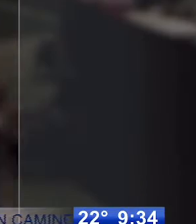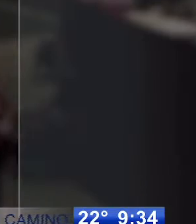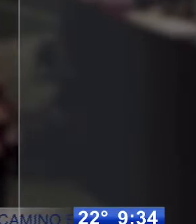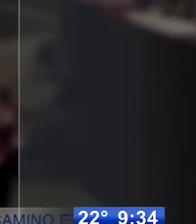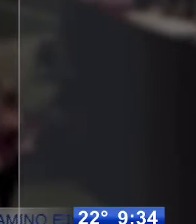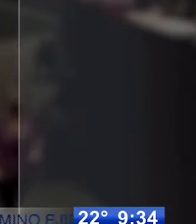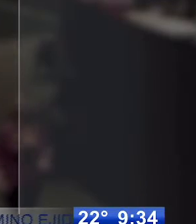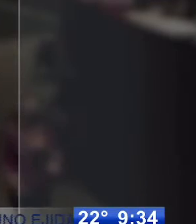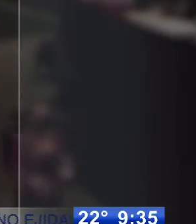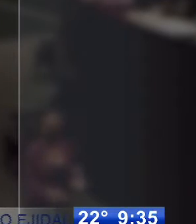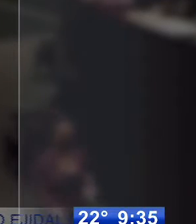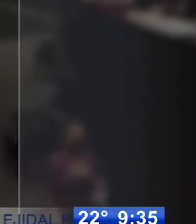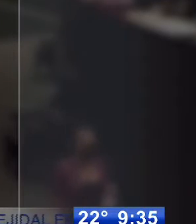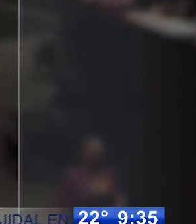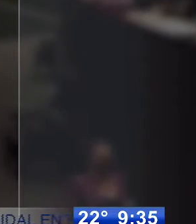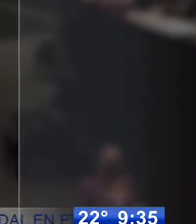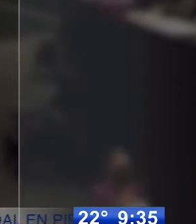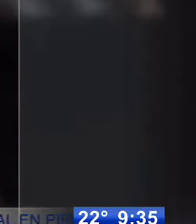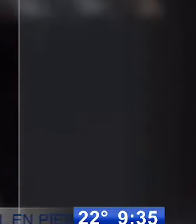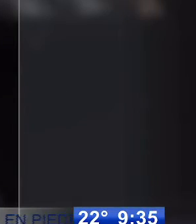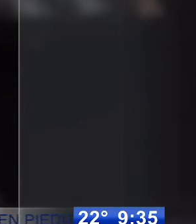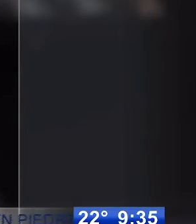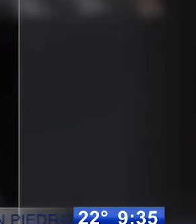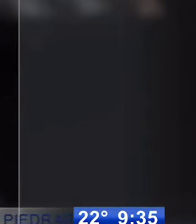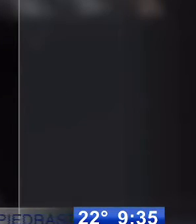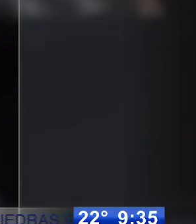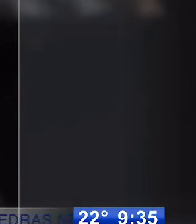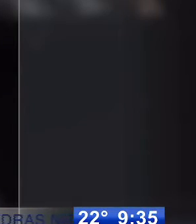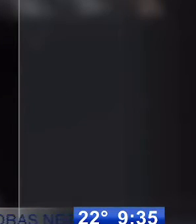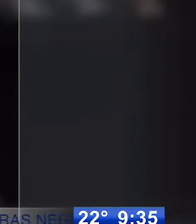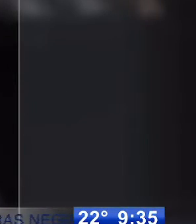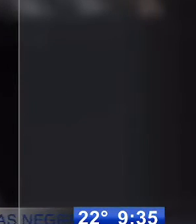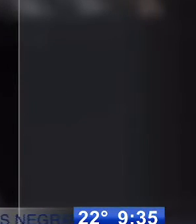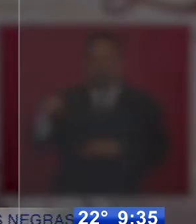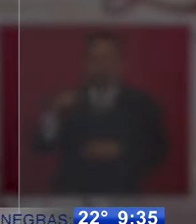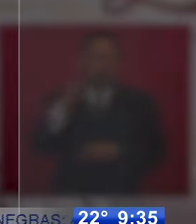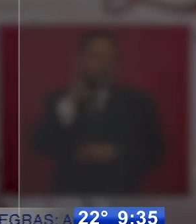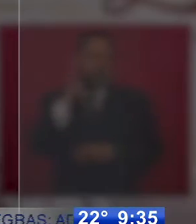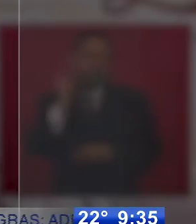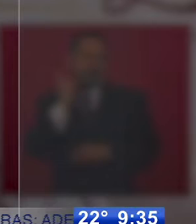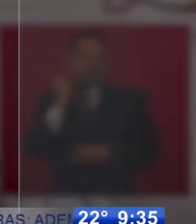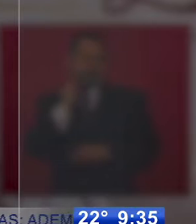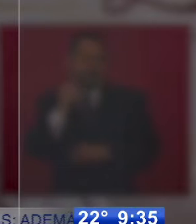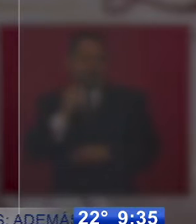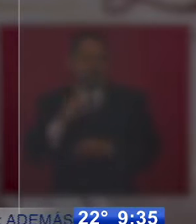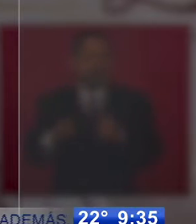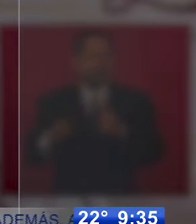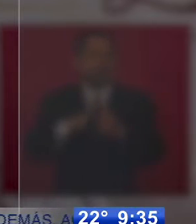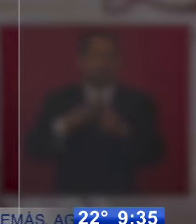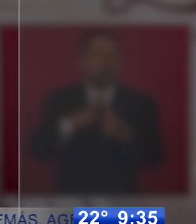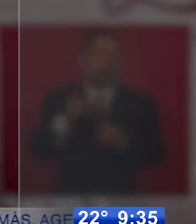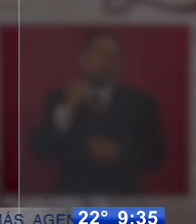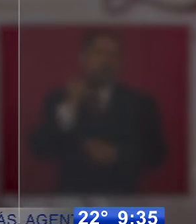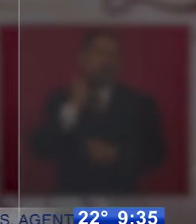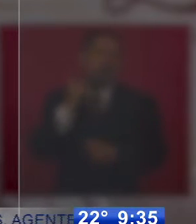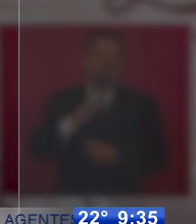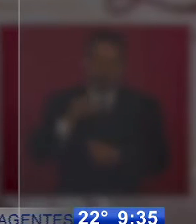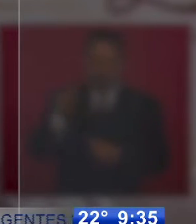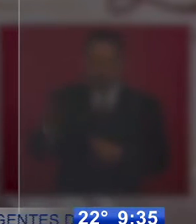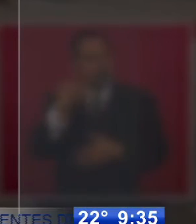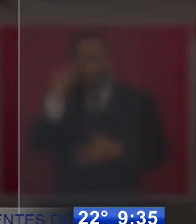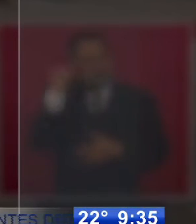crearía el instituto nacional de elecciones y consultas el inec para sustituir al ine además